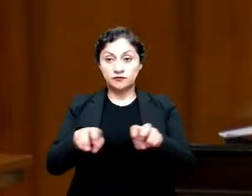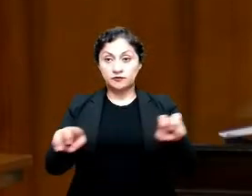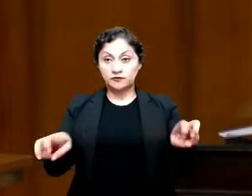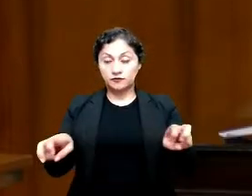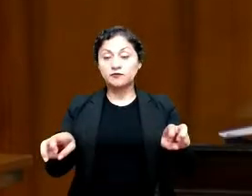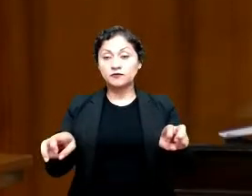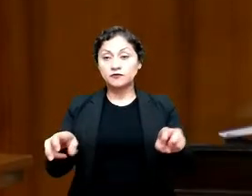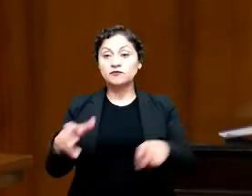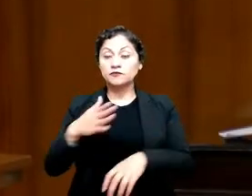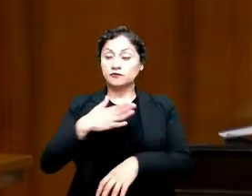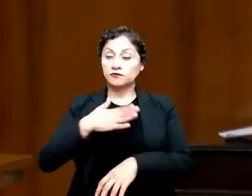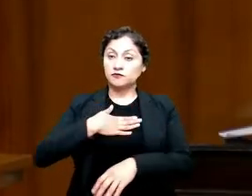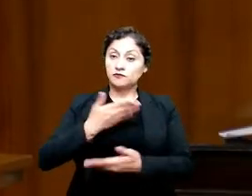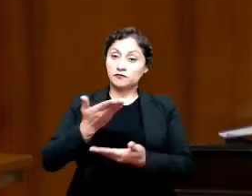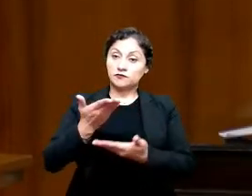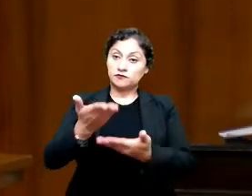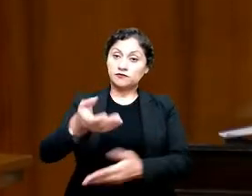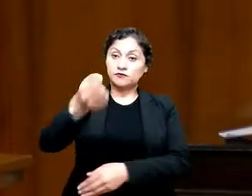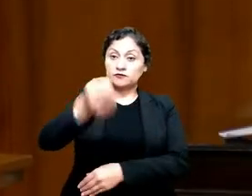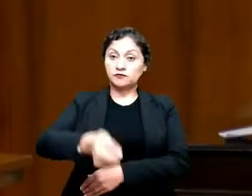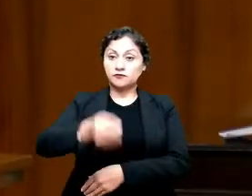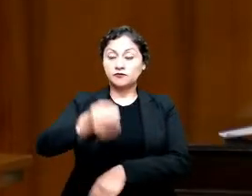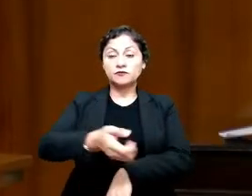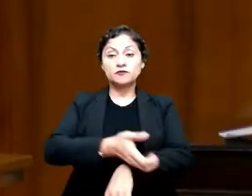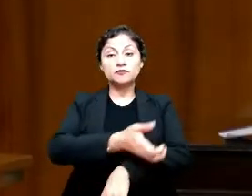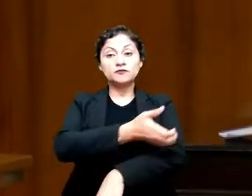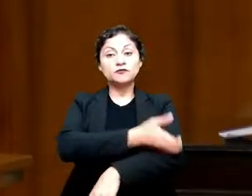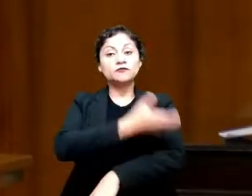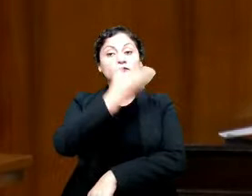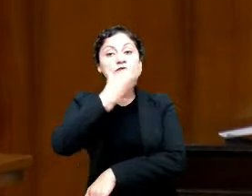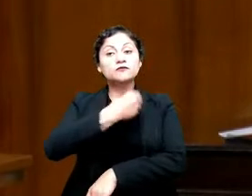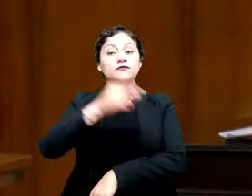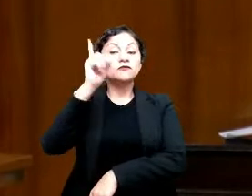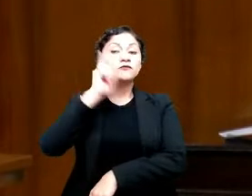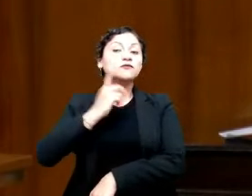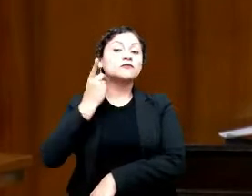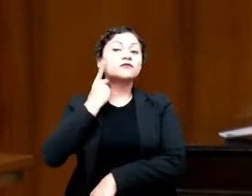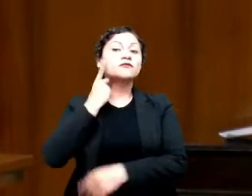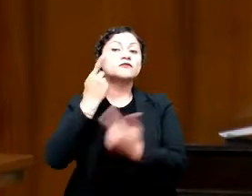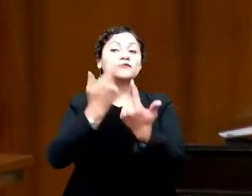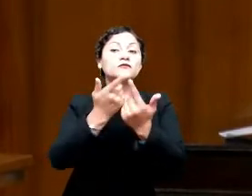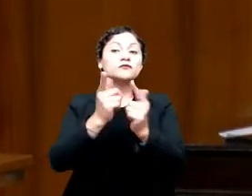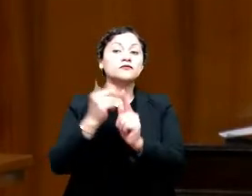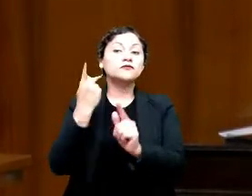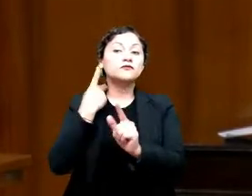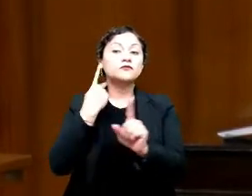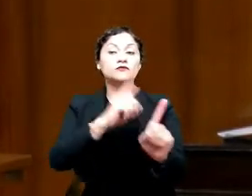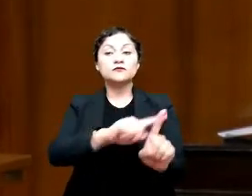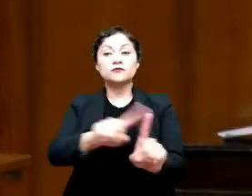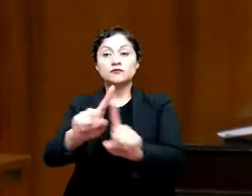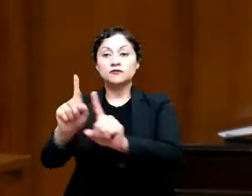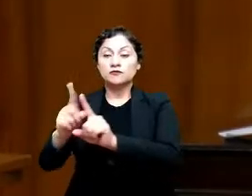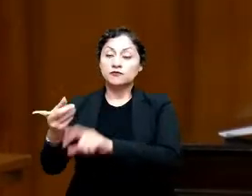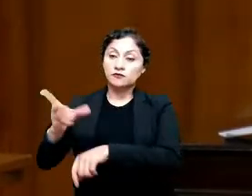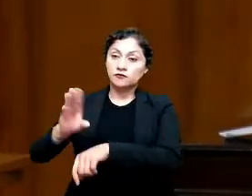saludo a mis compañeras y compañeros diputados de todas las fracciones, con el permiso de mi coordinador Elías